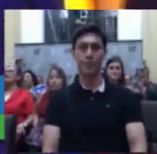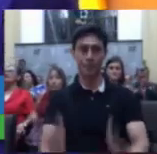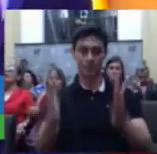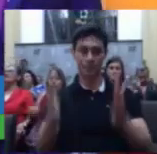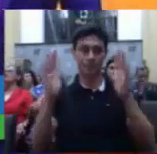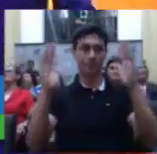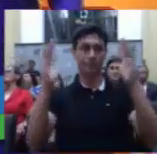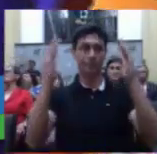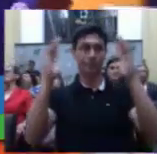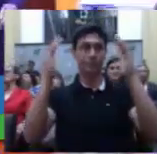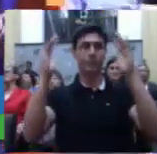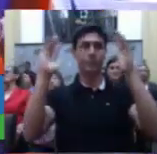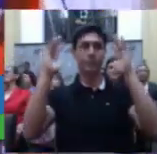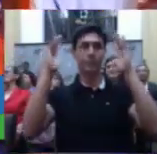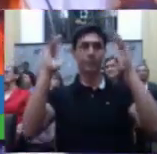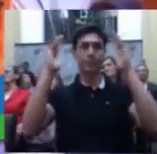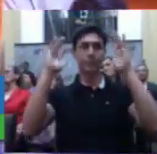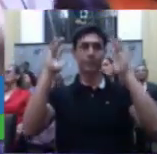Fuerte las palmas.